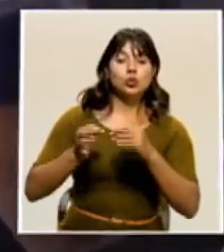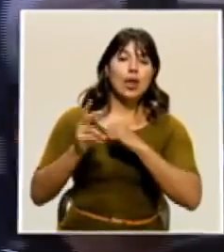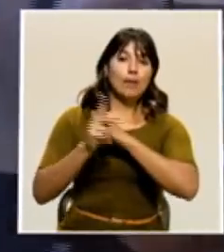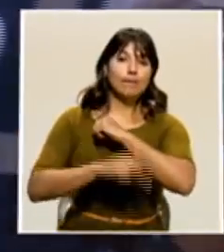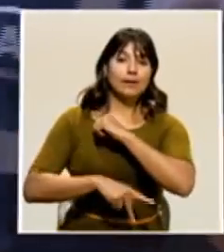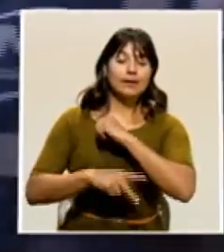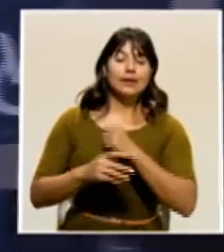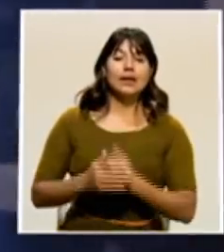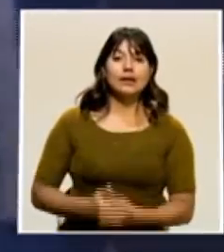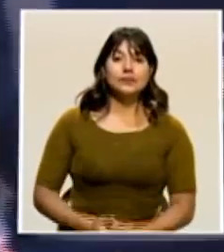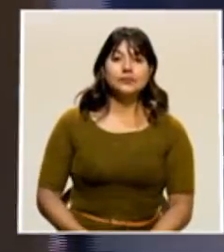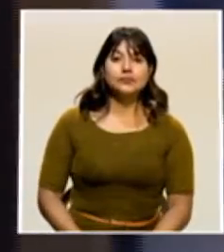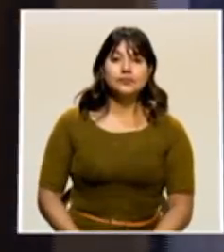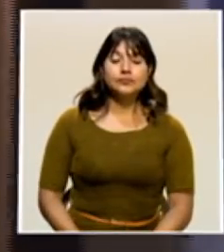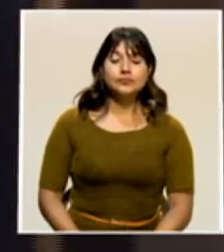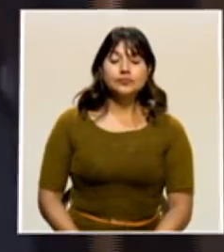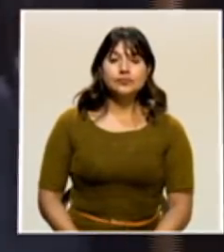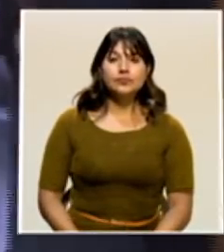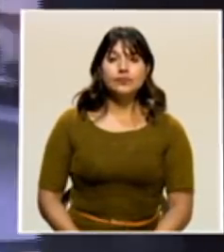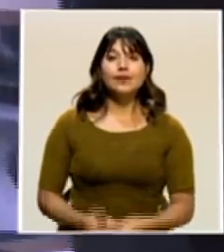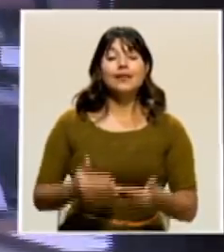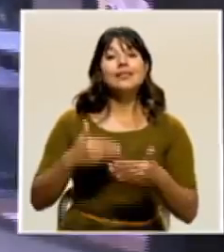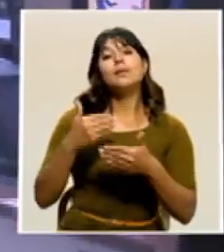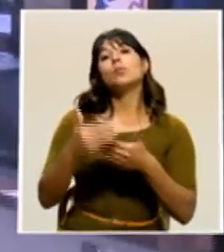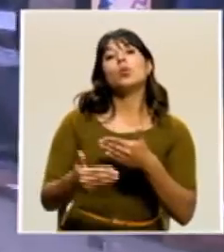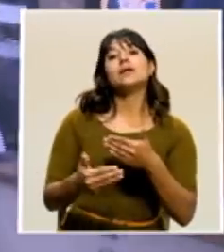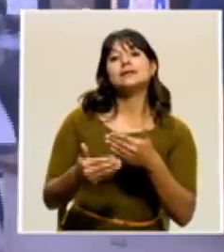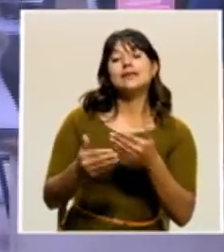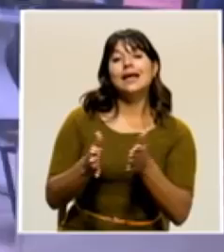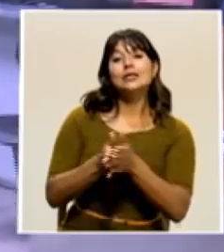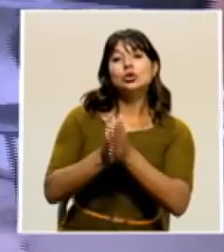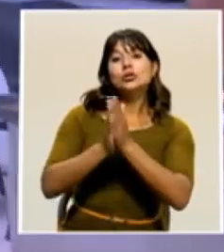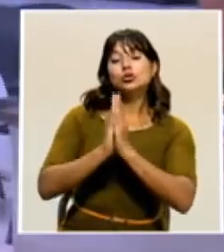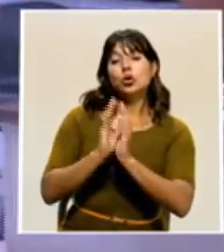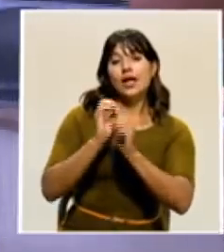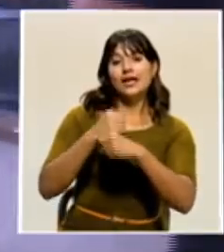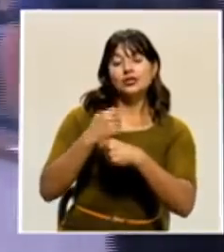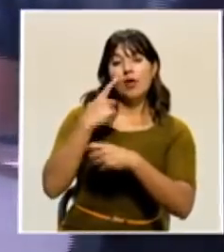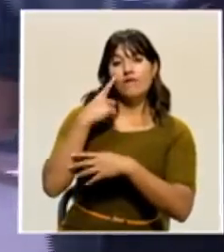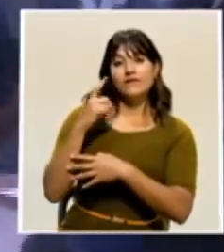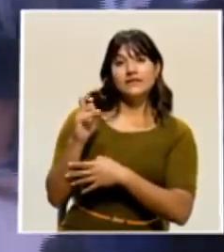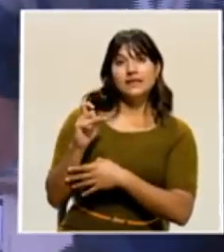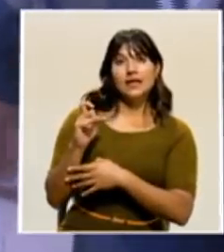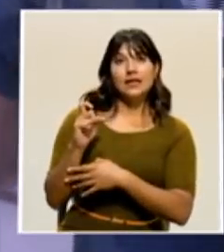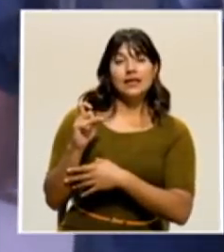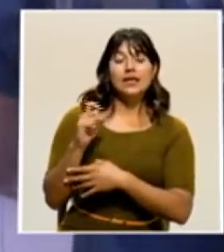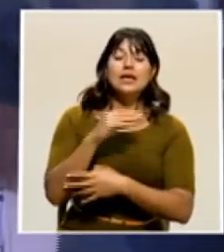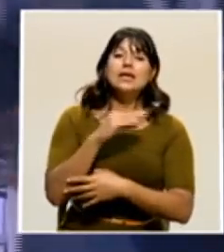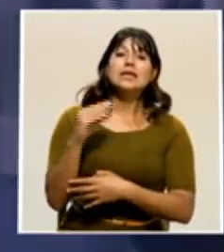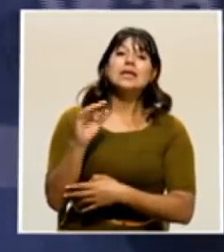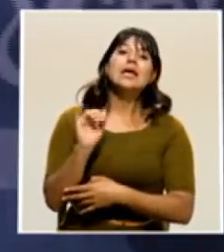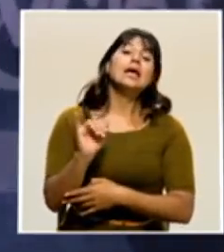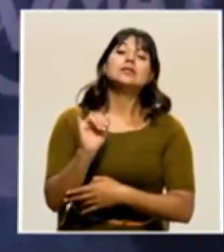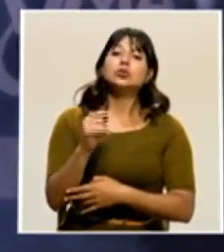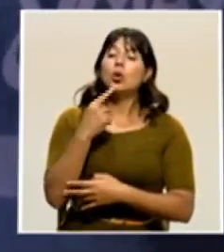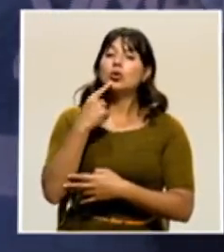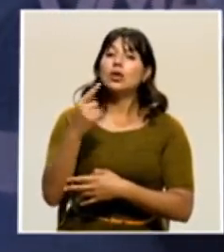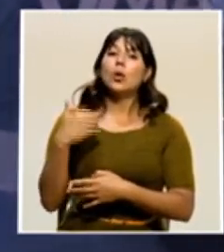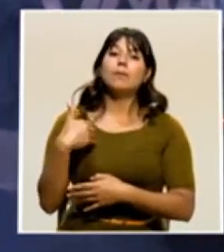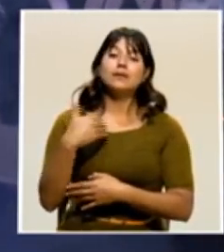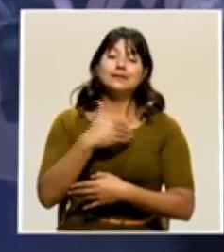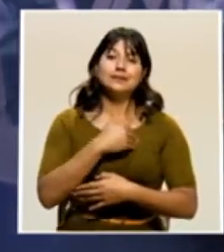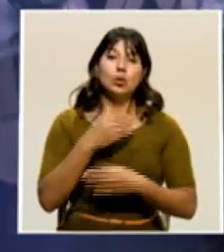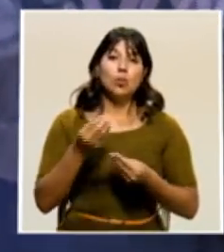las medidas solicitadas por la Fiscalía, y esto es precisamente lo que decía el Ministerio Público,